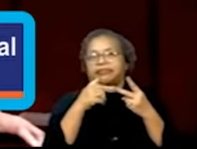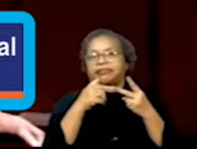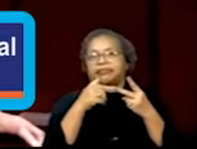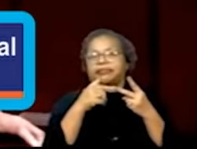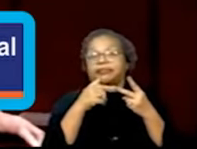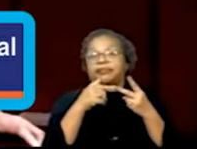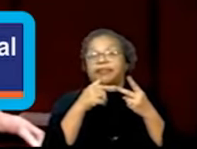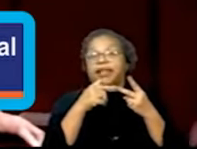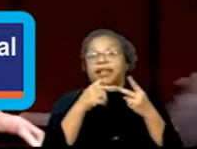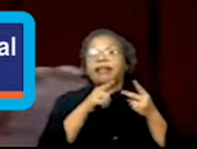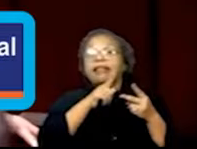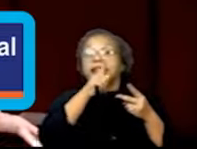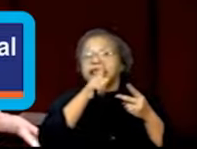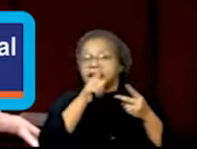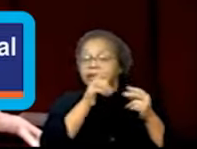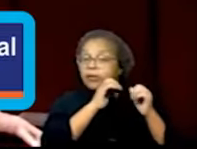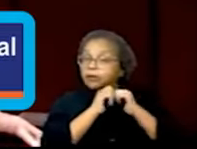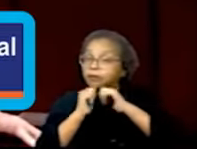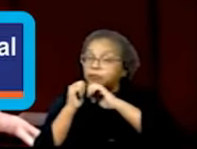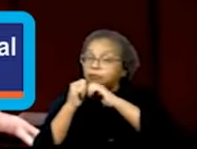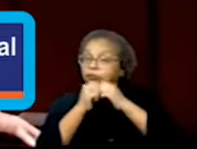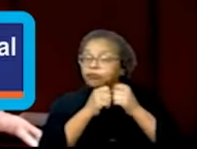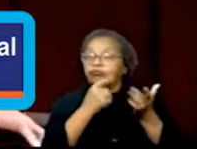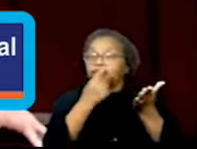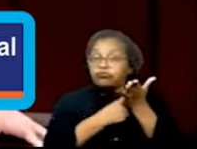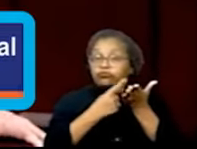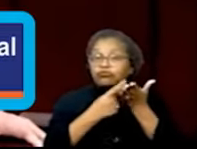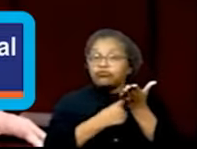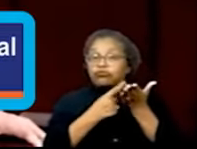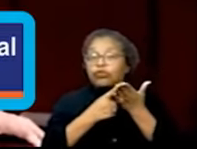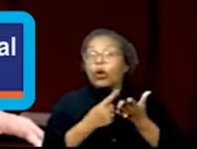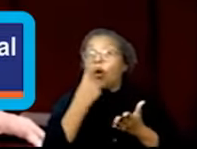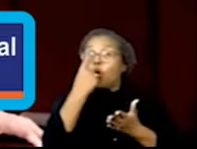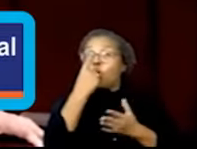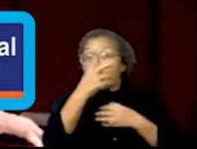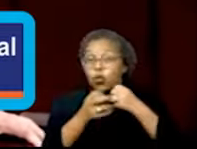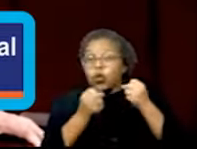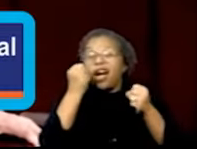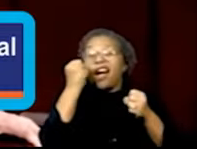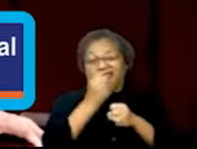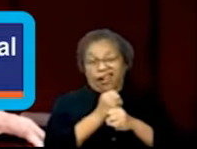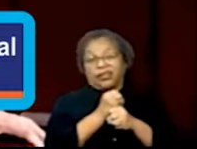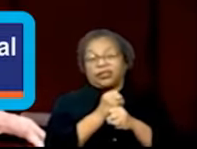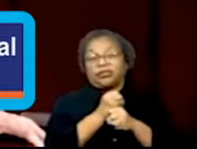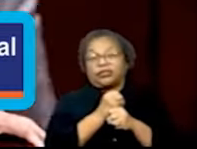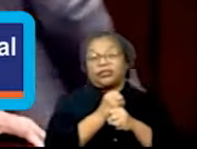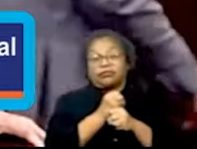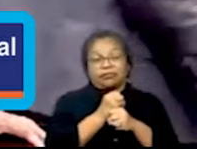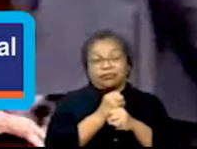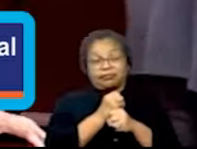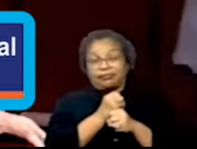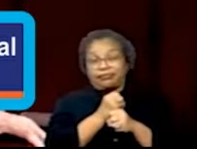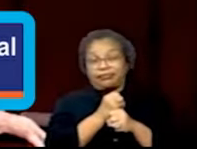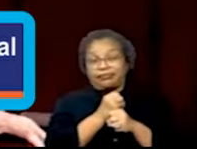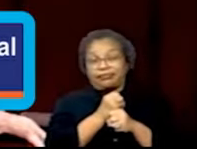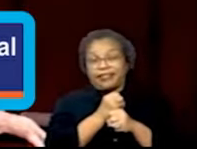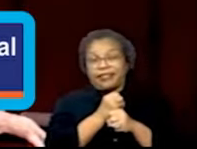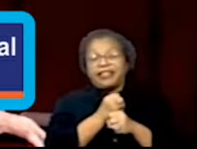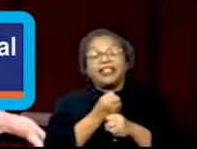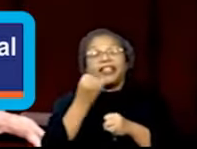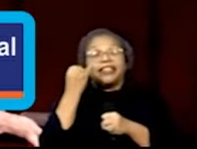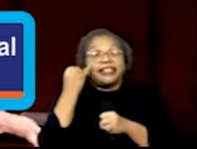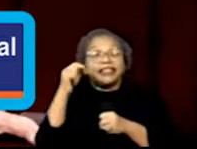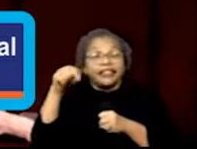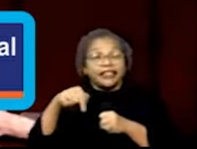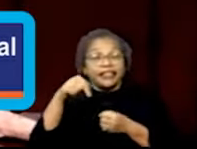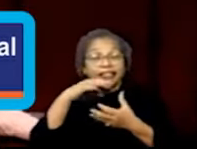consultó a la sociedad. La del 2015 completó esa tarea. O sea, aquí no se puede hablar, si aquí se habla de democracia